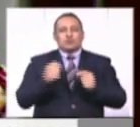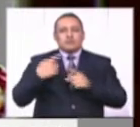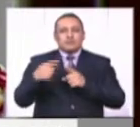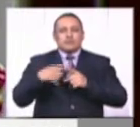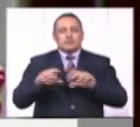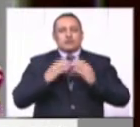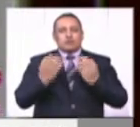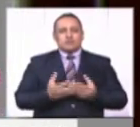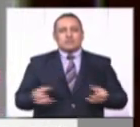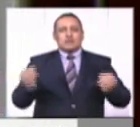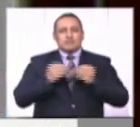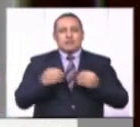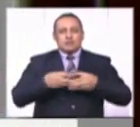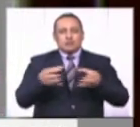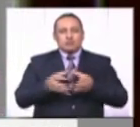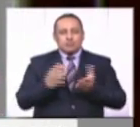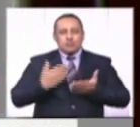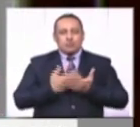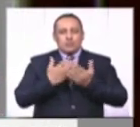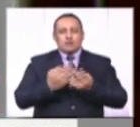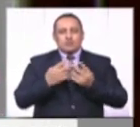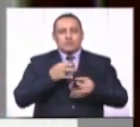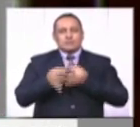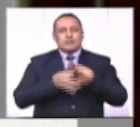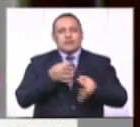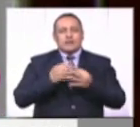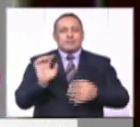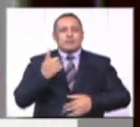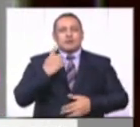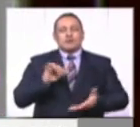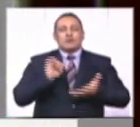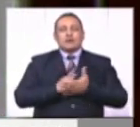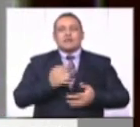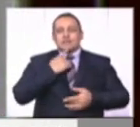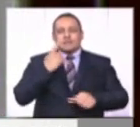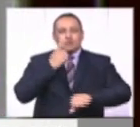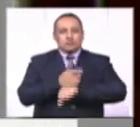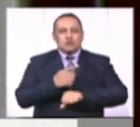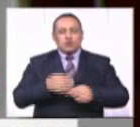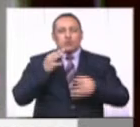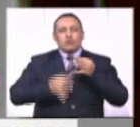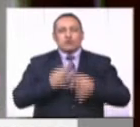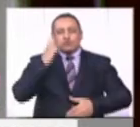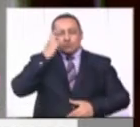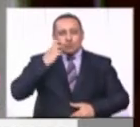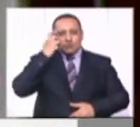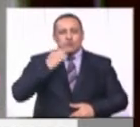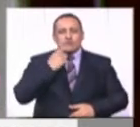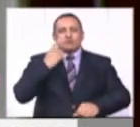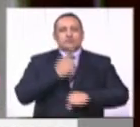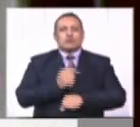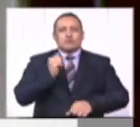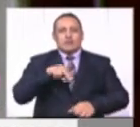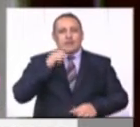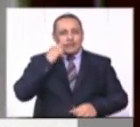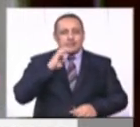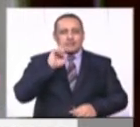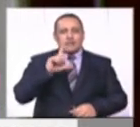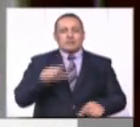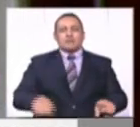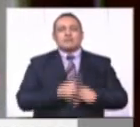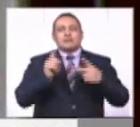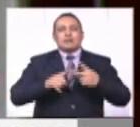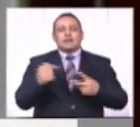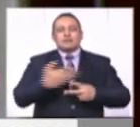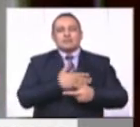congresistas es que se ha determinado lo siguiente primero acusar vía juicio político al denunciado Aníbal Torres Vázquez